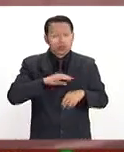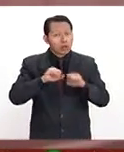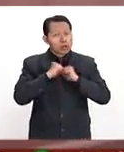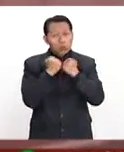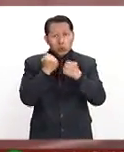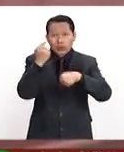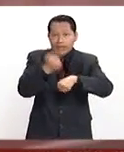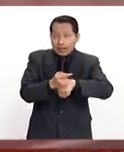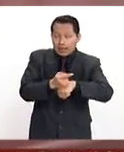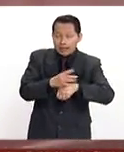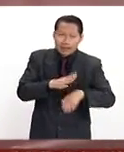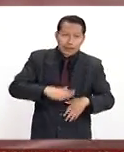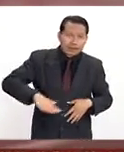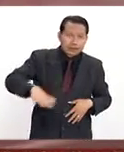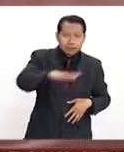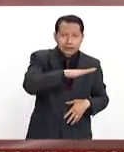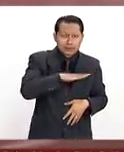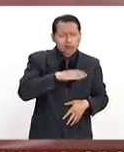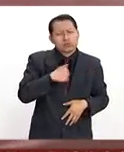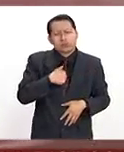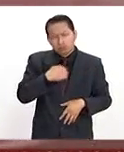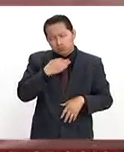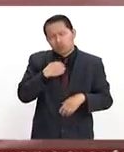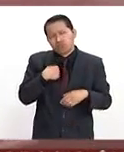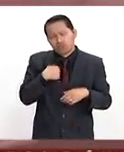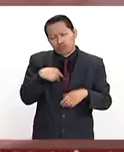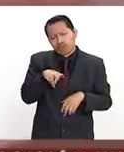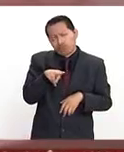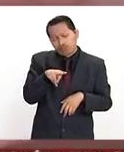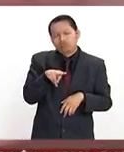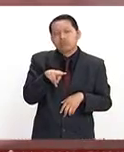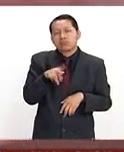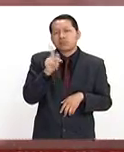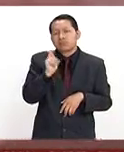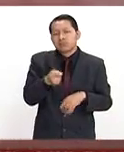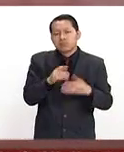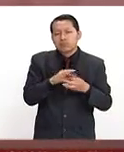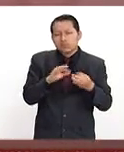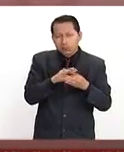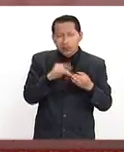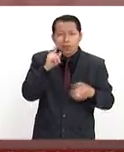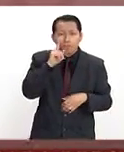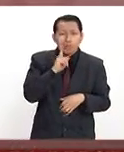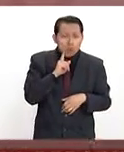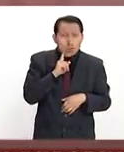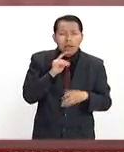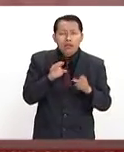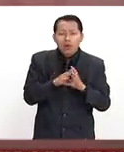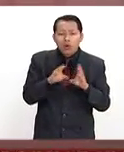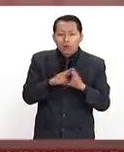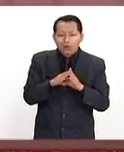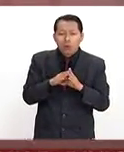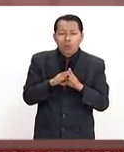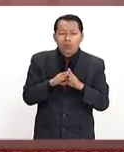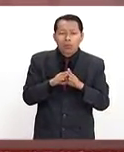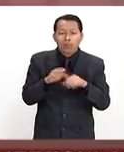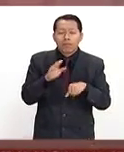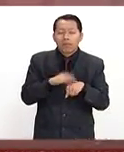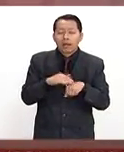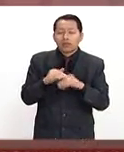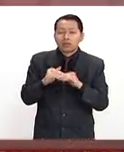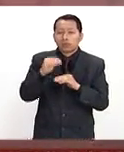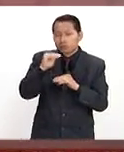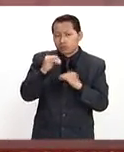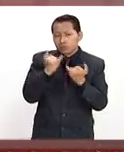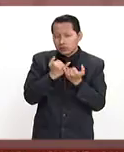Y me llama la atención que las mujeres sean una categoría que sube y